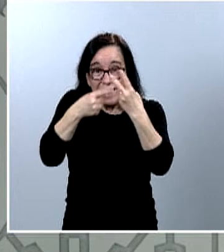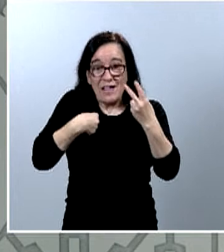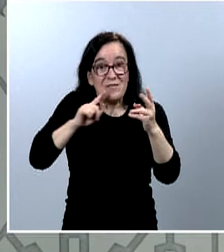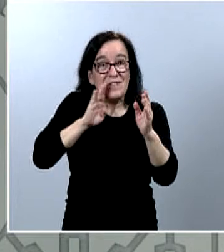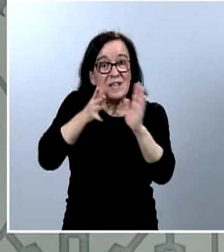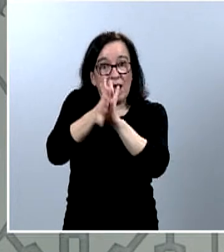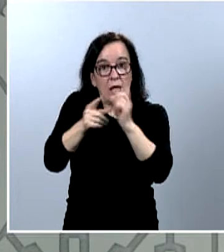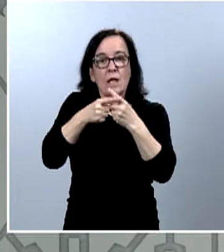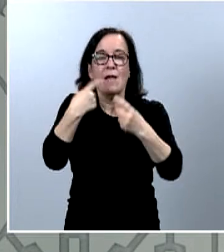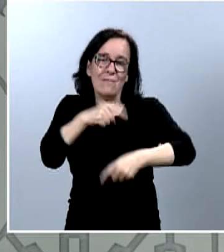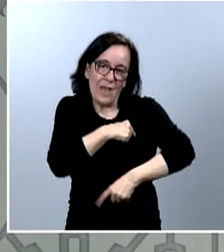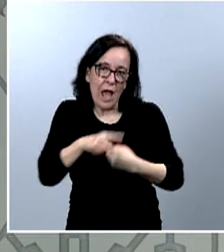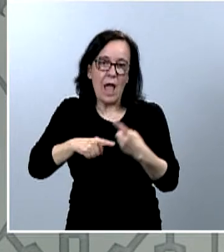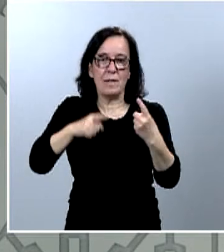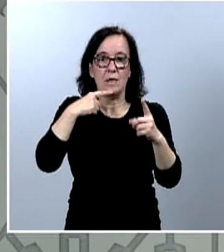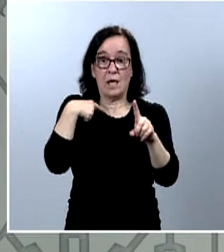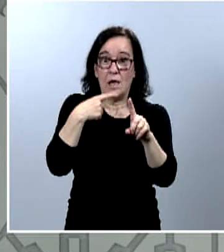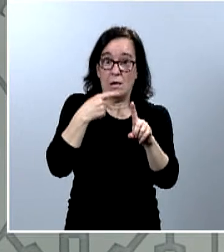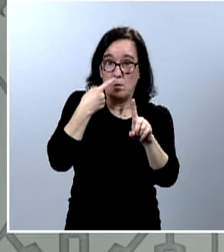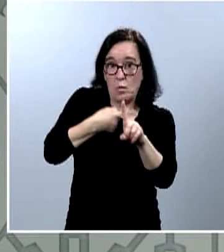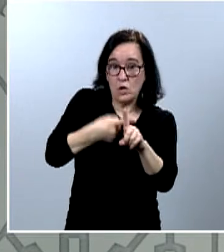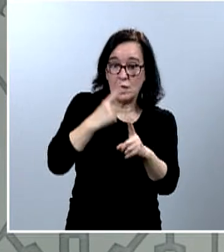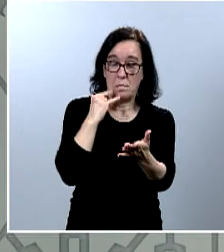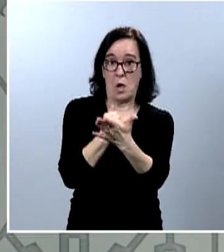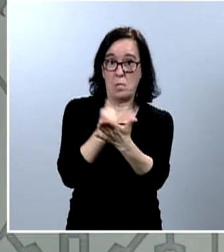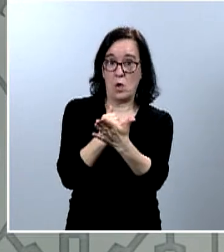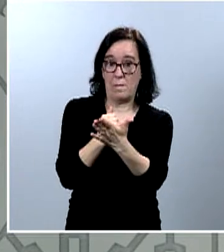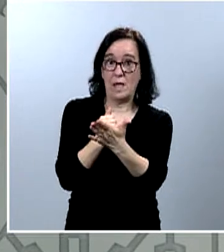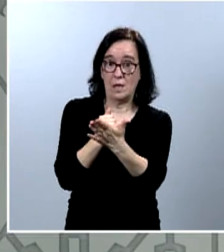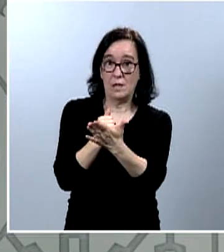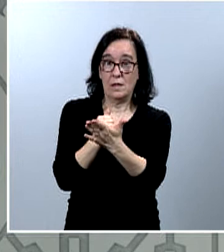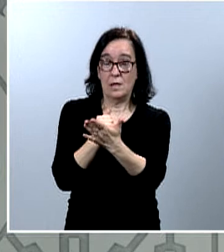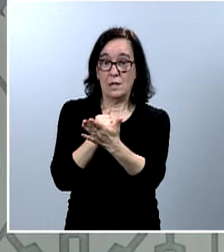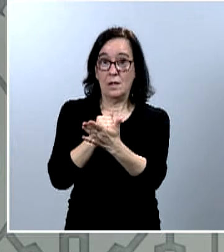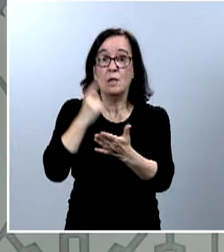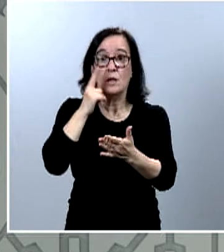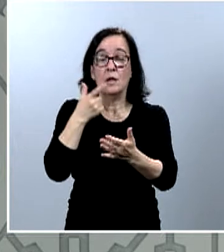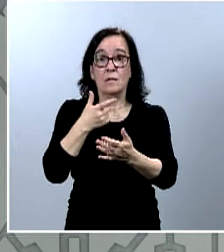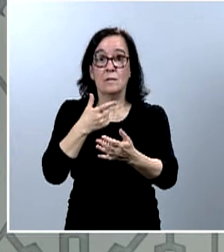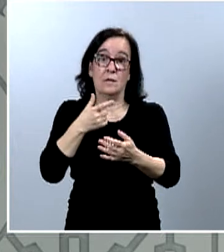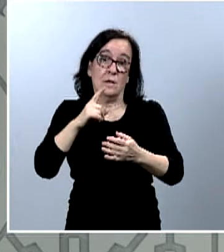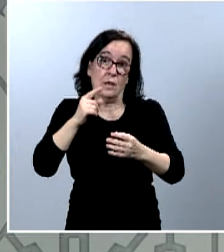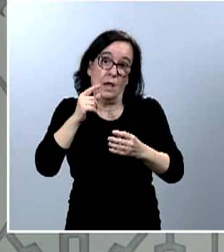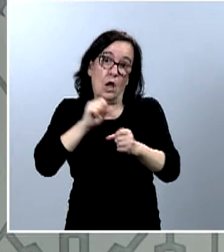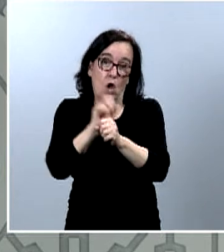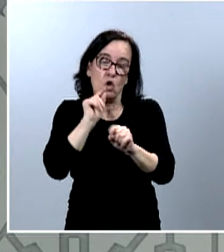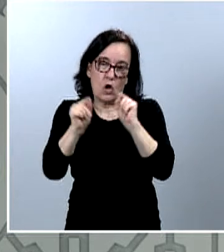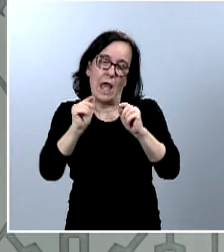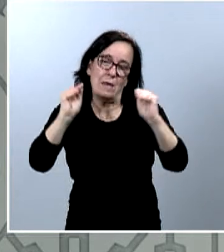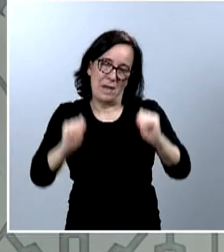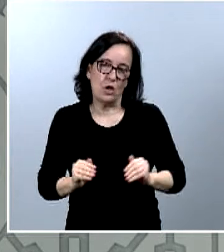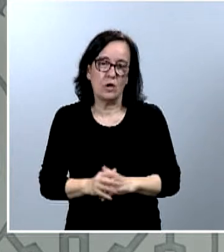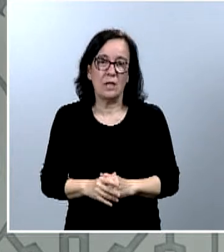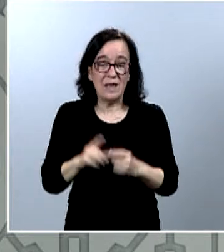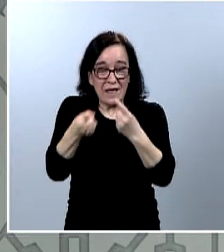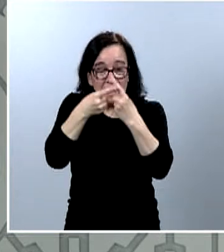presenta dé positivo a una prueba, esta persona dé positivo a una prueba diagnóstica de coronavirus, es también mucho menor. Todos estos datos se